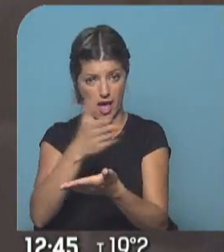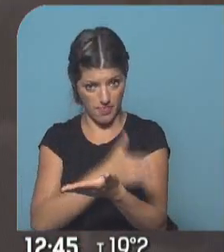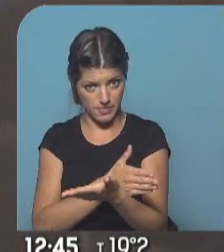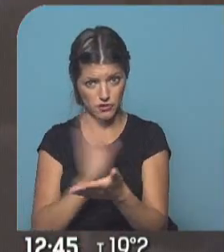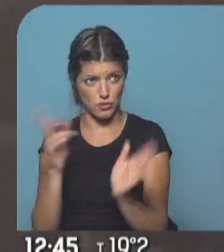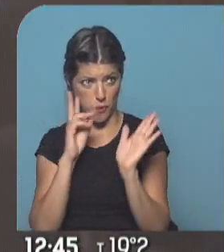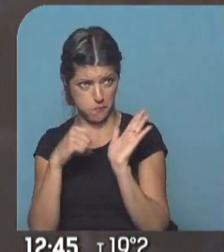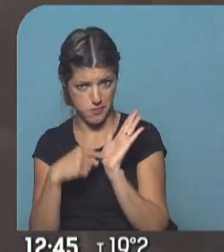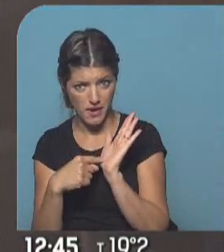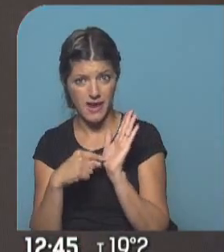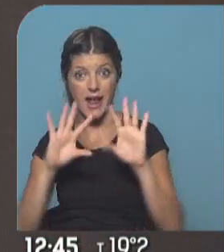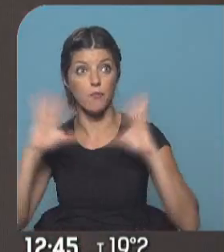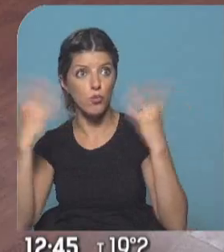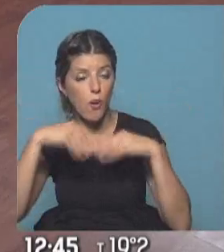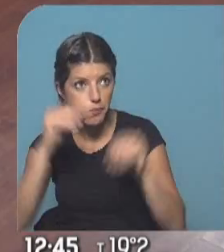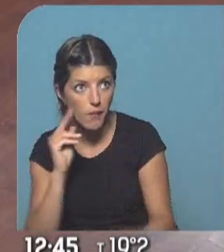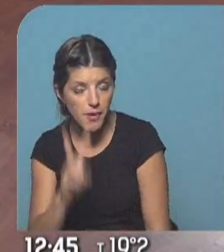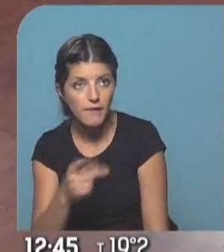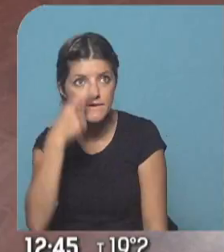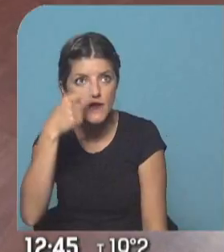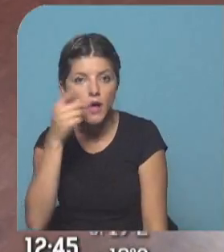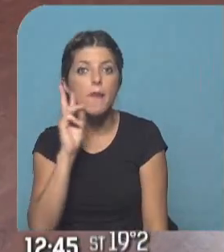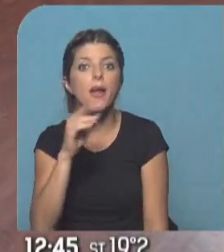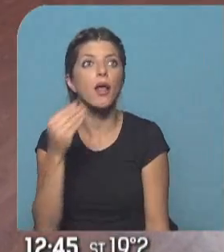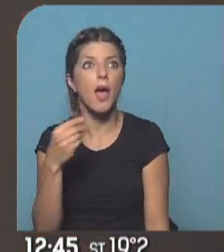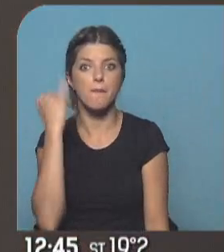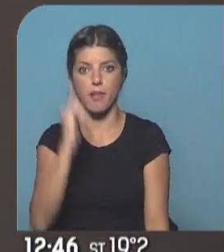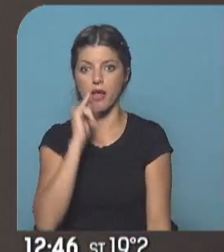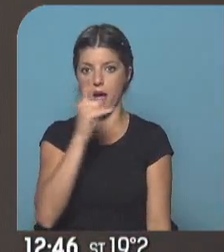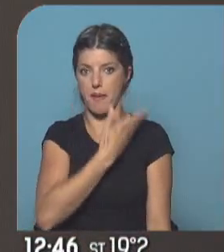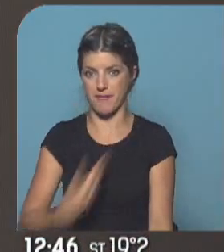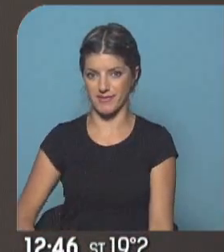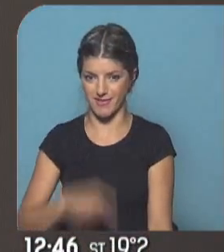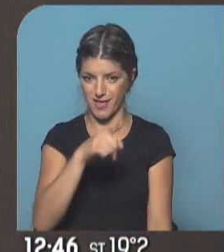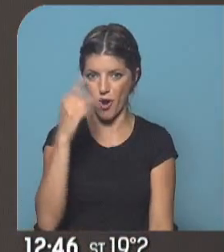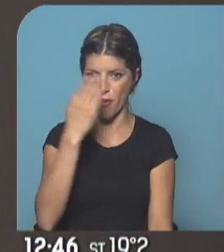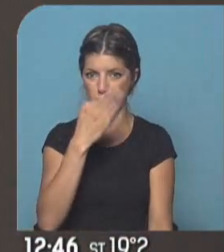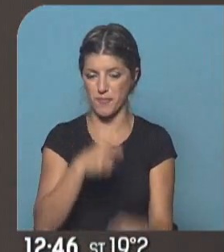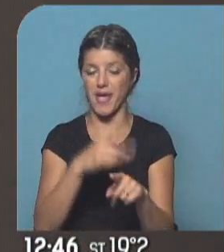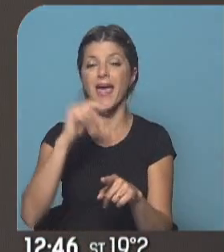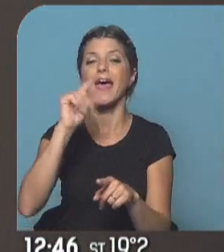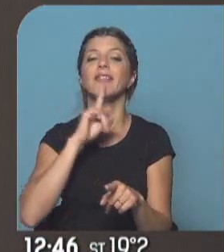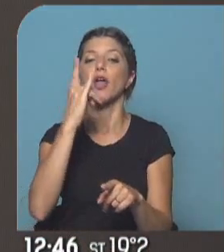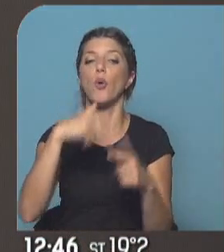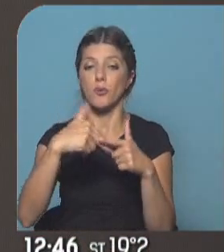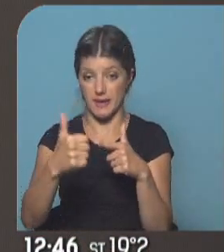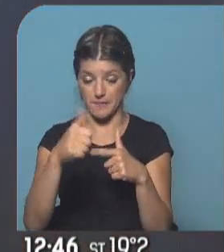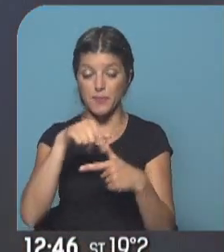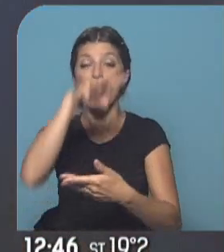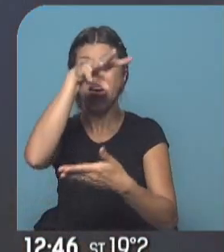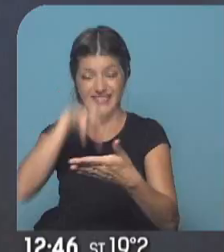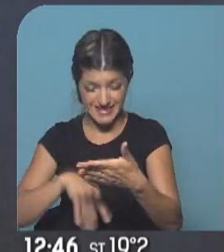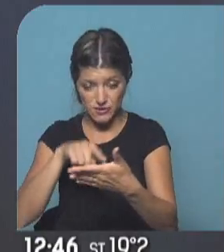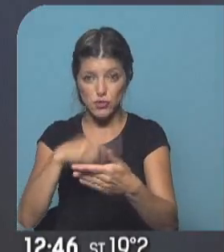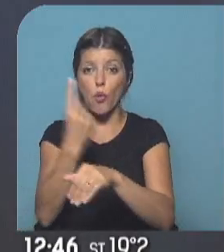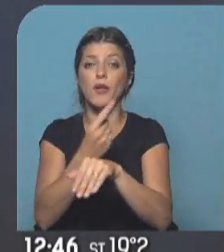vimos todos, el mundo entero realmente estaba interesado en esta situación, lo vimos a él hablar, y ese texto una hora antes